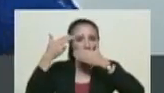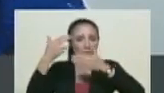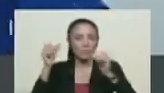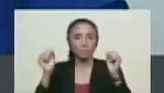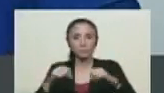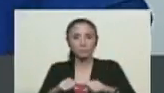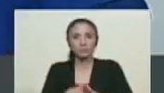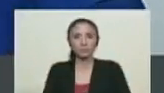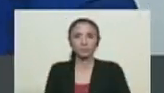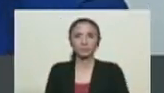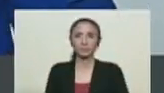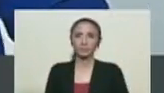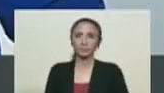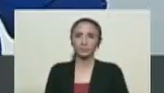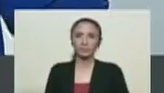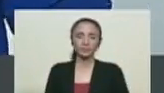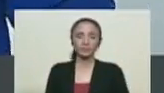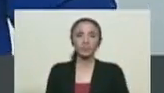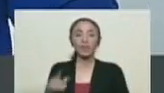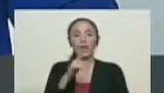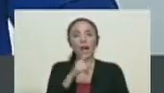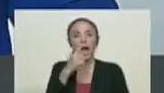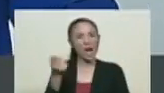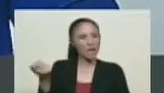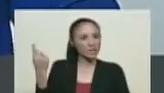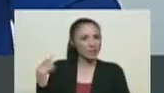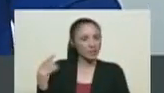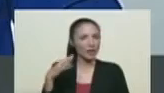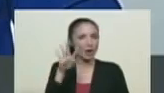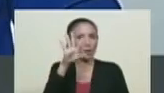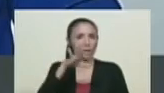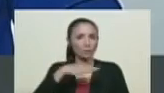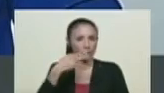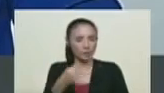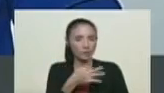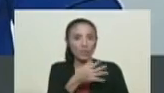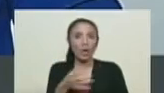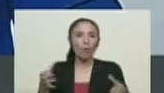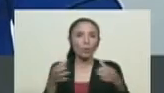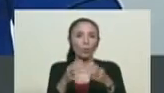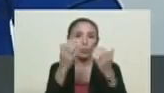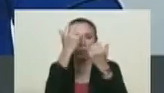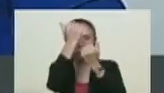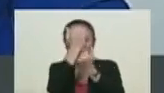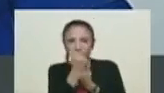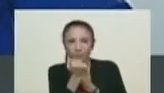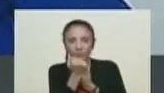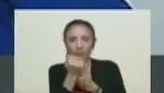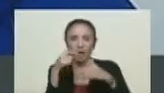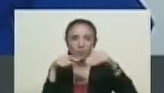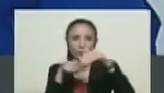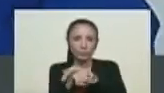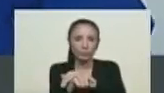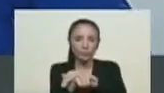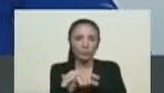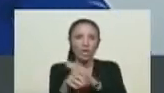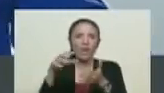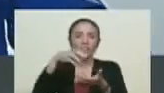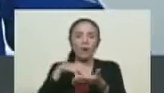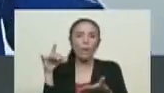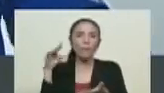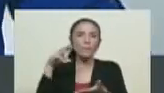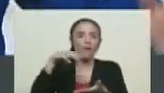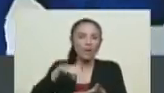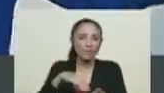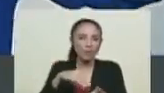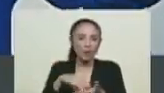día de ayer, a las 4 de la tarde, un grupo de encapuchados se metieron en una subestación del Estado Miranda